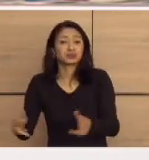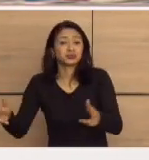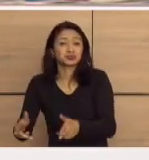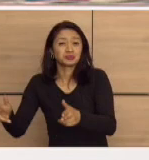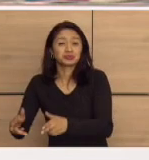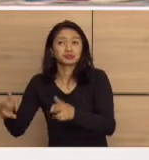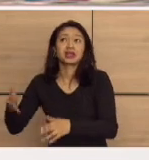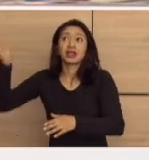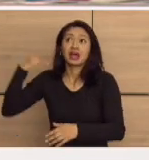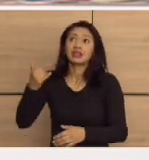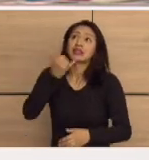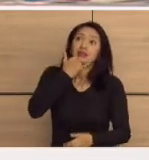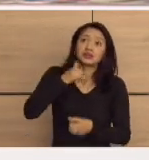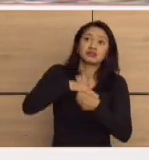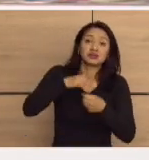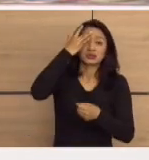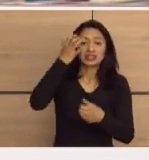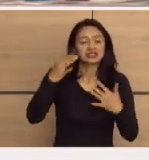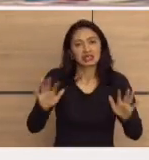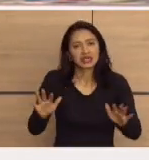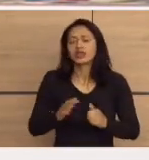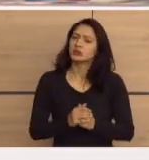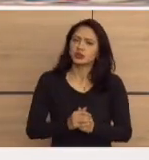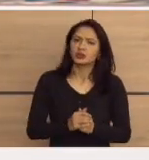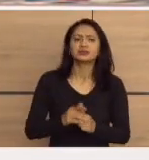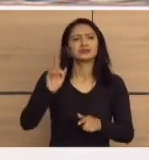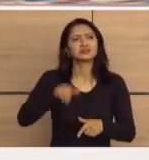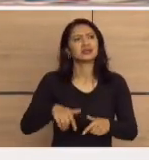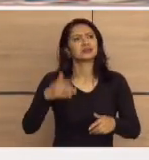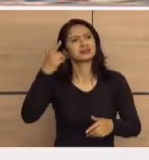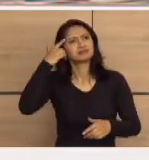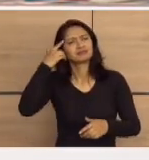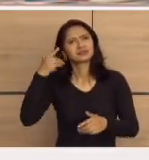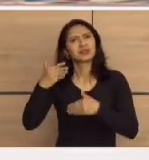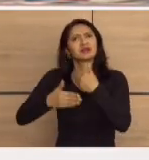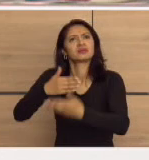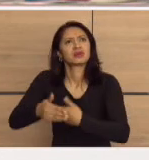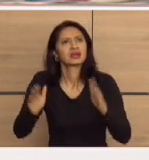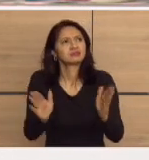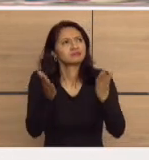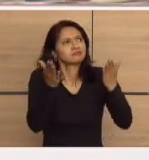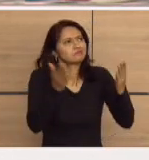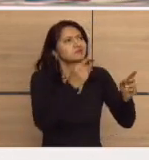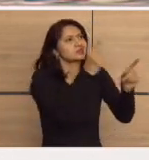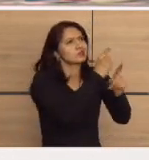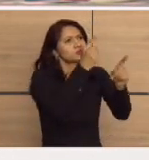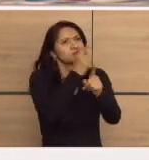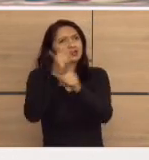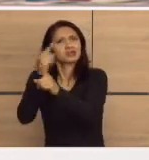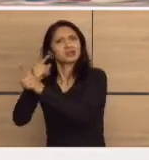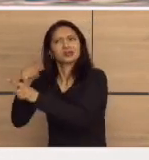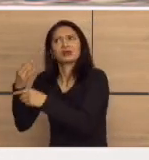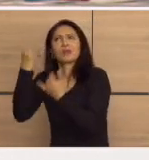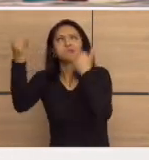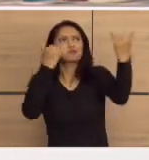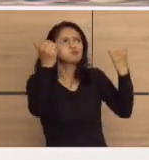recrear el porqué. Y lo asociaba también, por ejemplo, a dinámicas poblacionales, de migración, que explican mucho de nuestra realidad